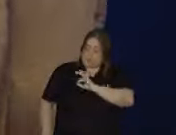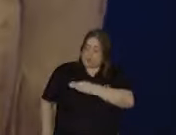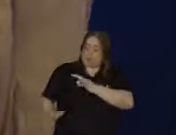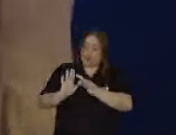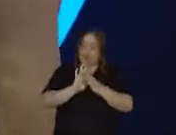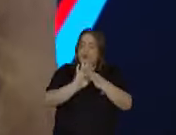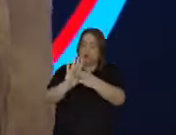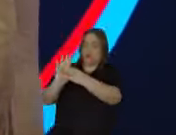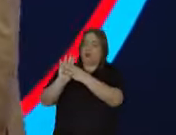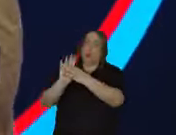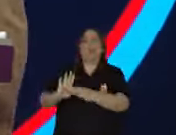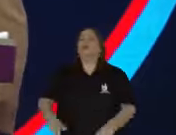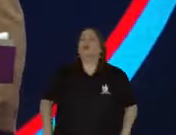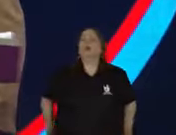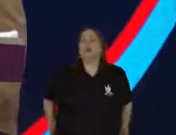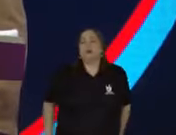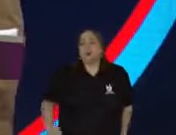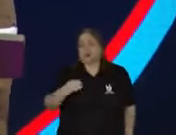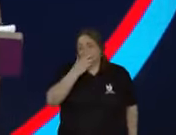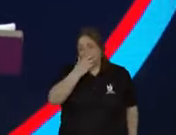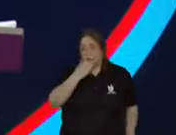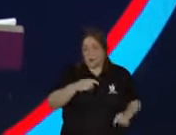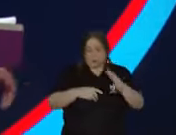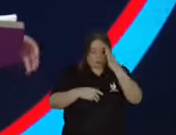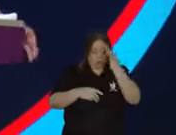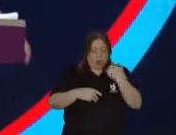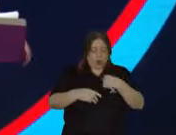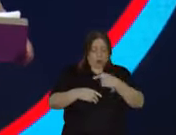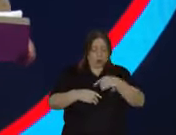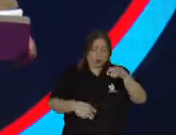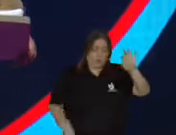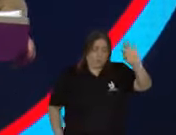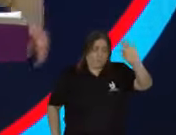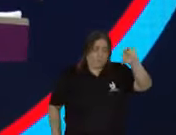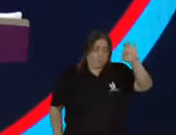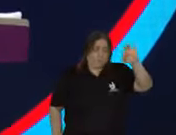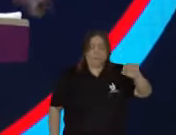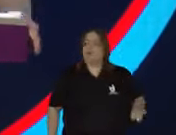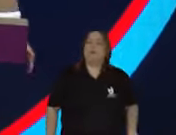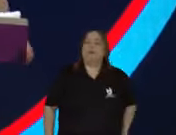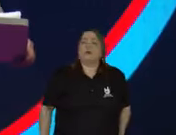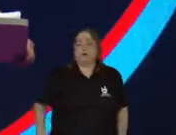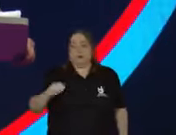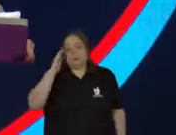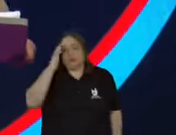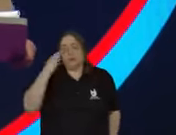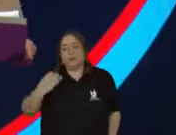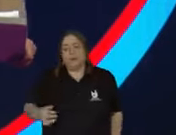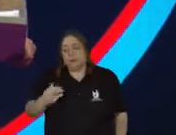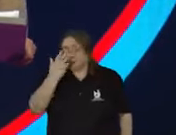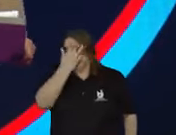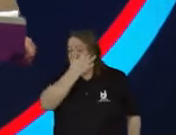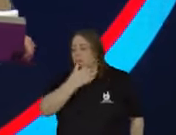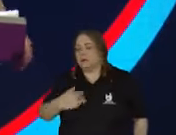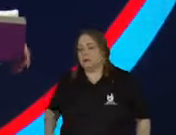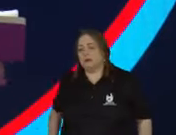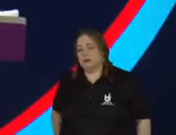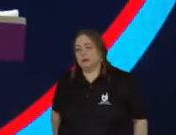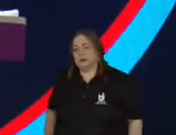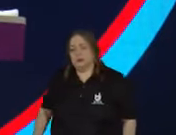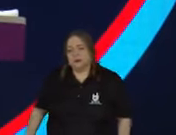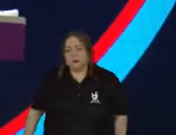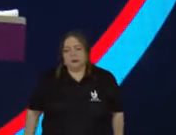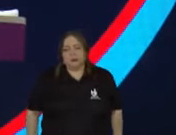predicado. Amén. Aleluya. Él es el arrebatador, el asesino,